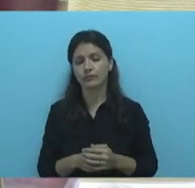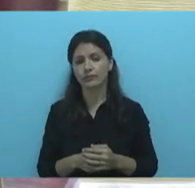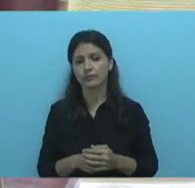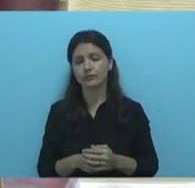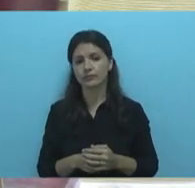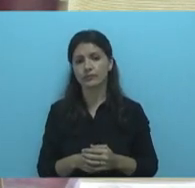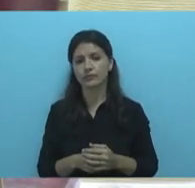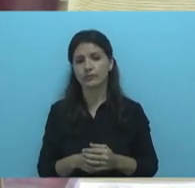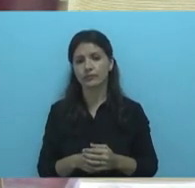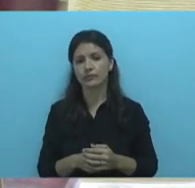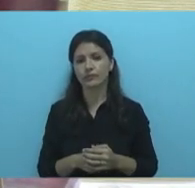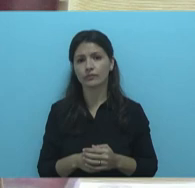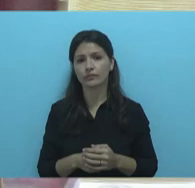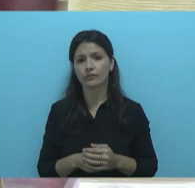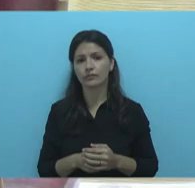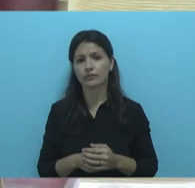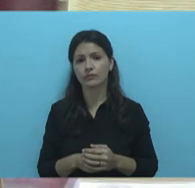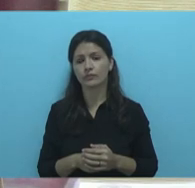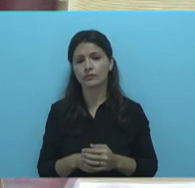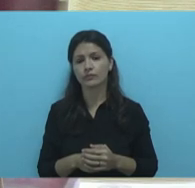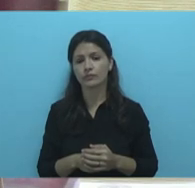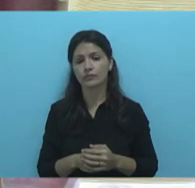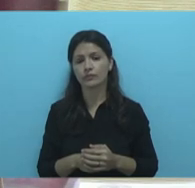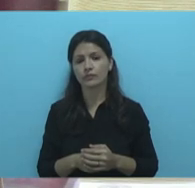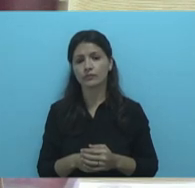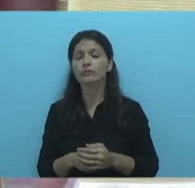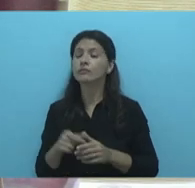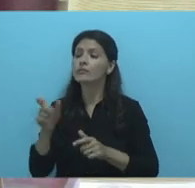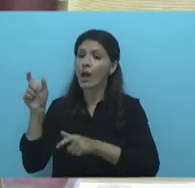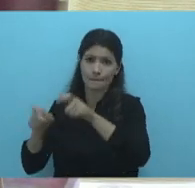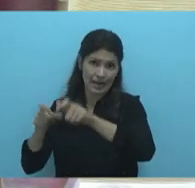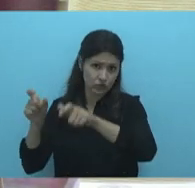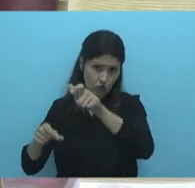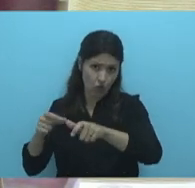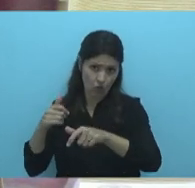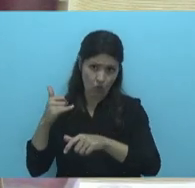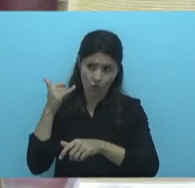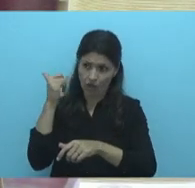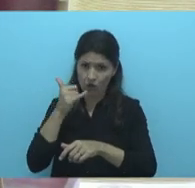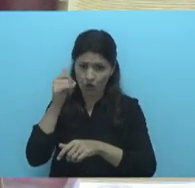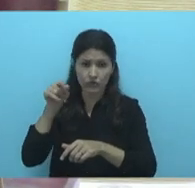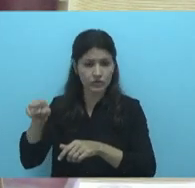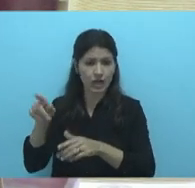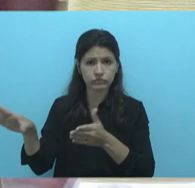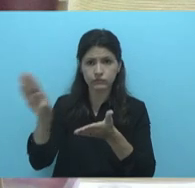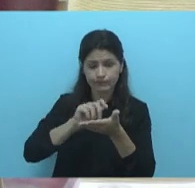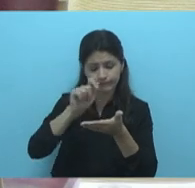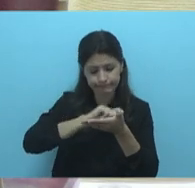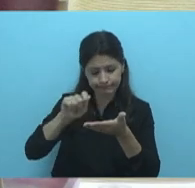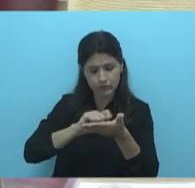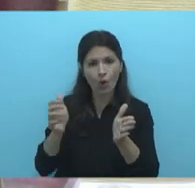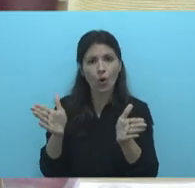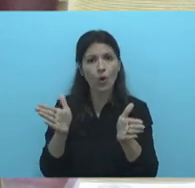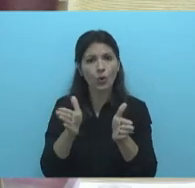quiero señalar que en el ámbito de los aportes de las víctimas hemos, juntamente con el